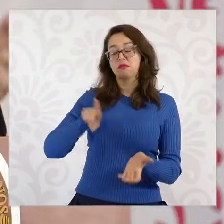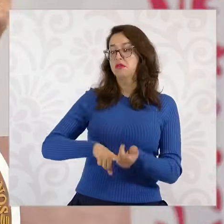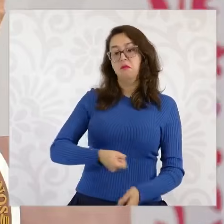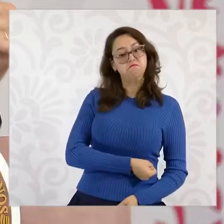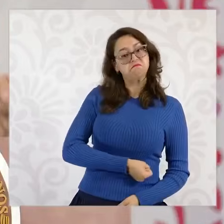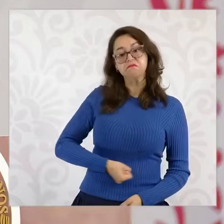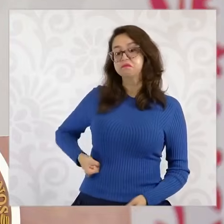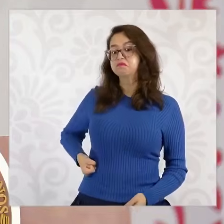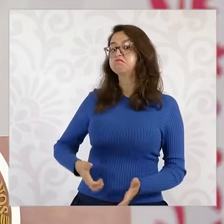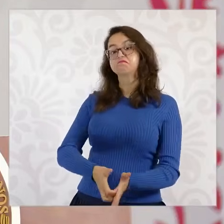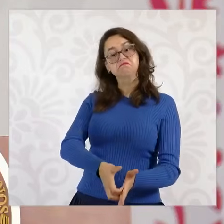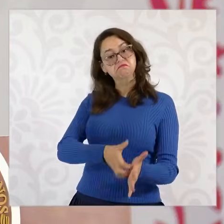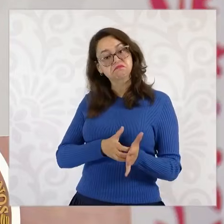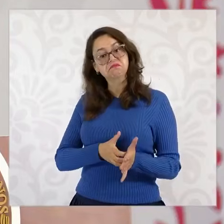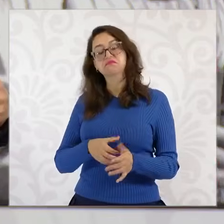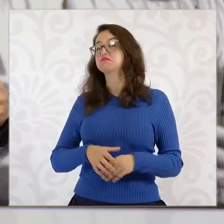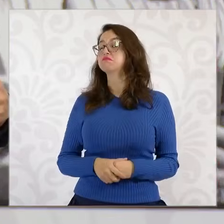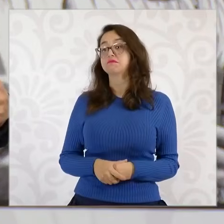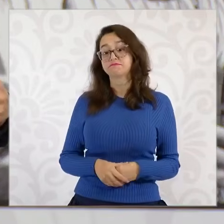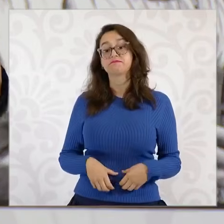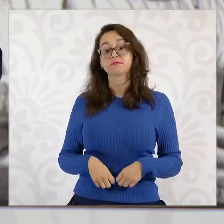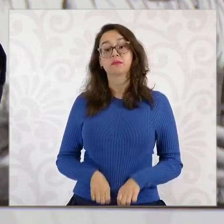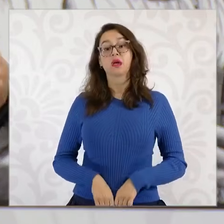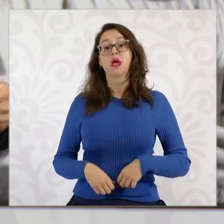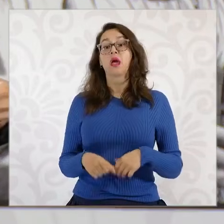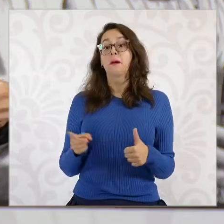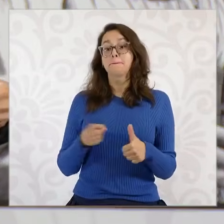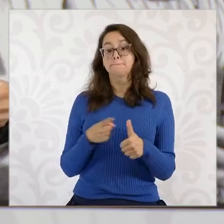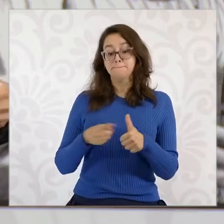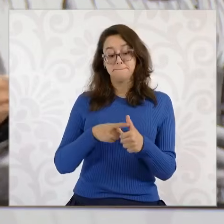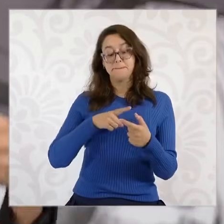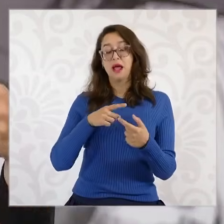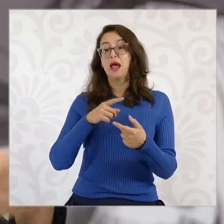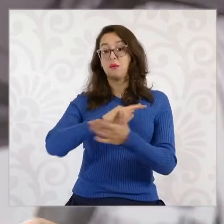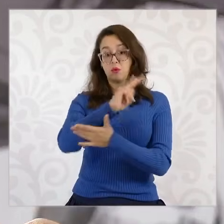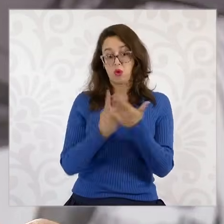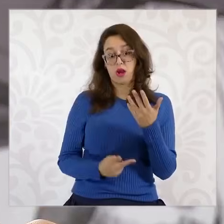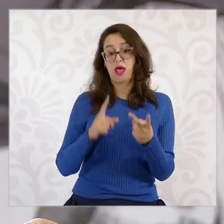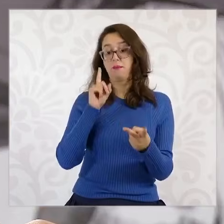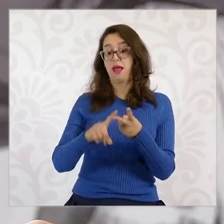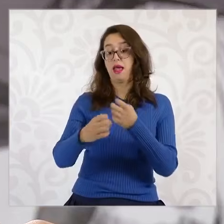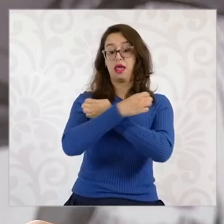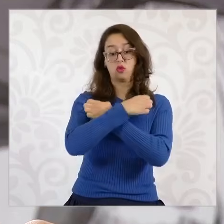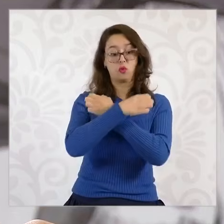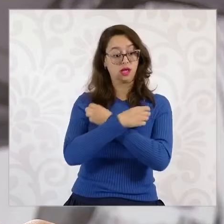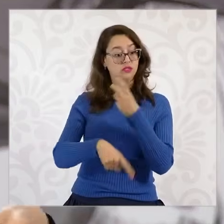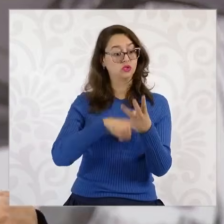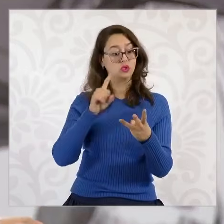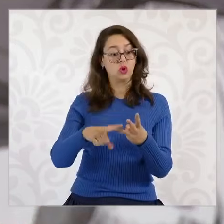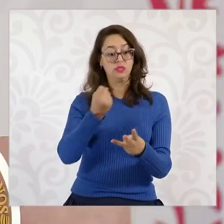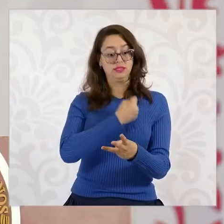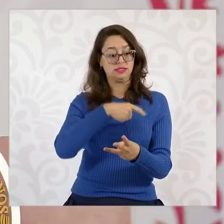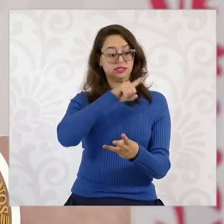garantizar los programas de bienestar, el apoyo a educación, el apoyo a salud,